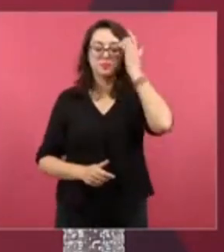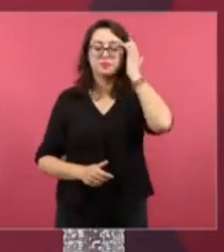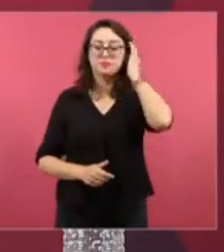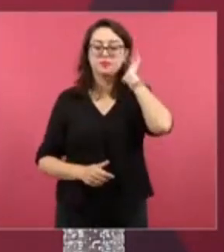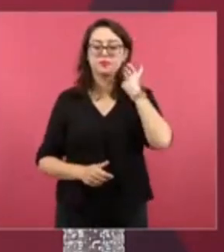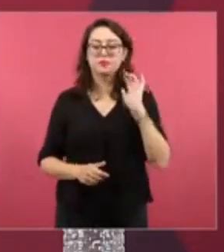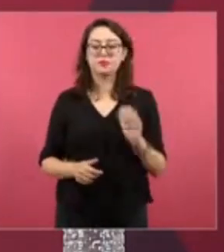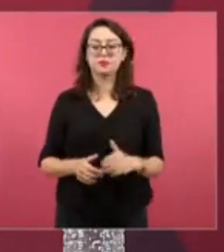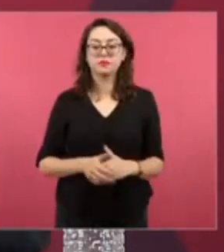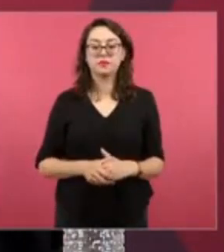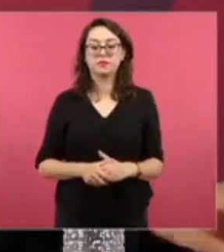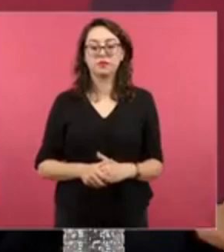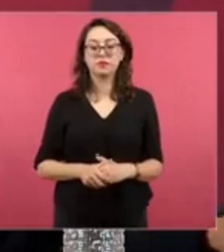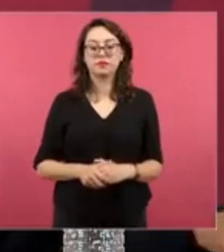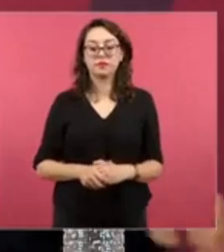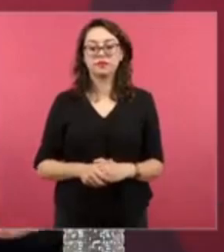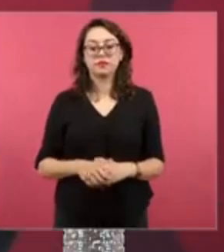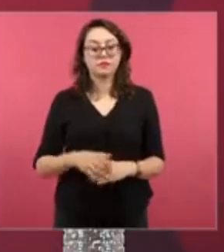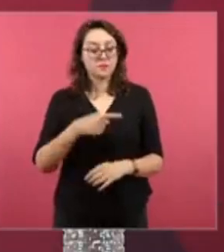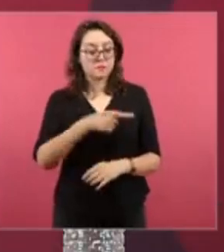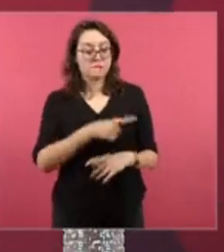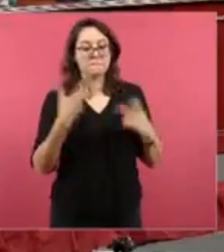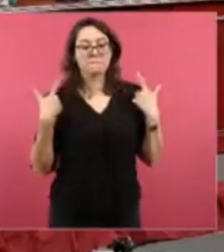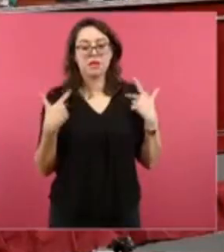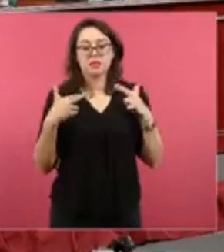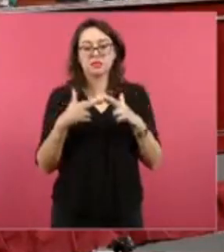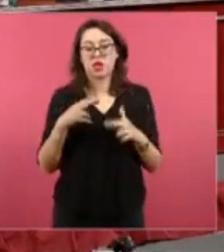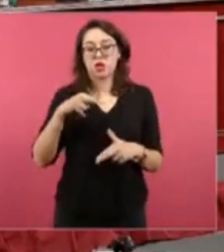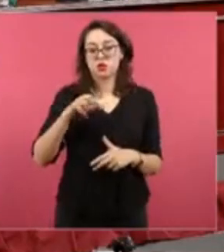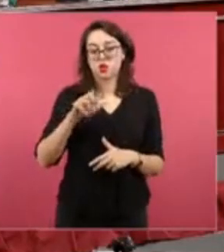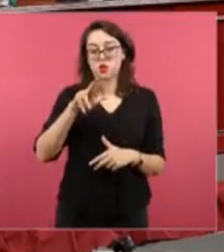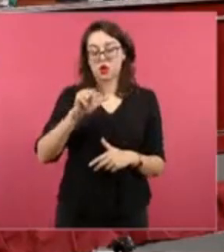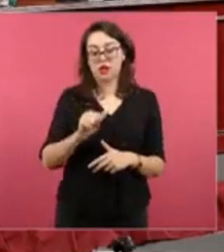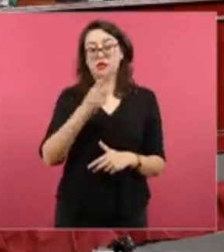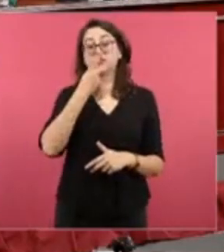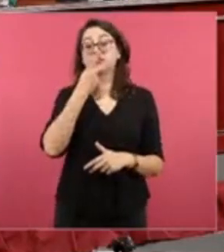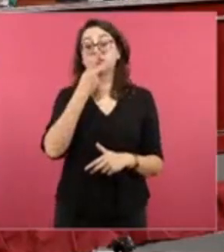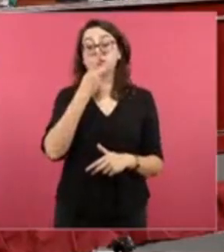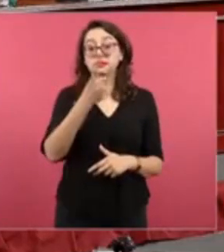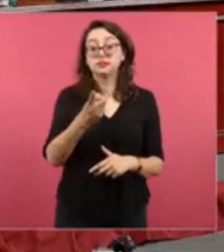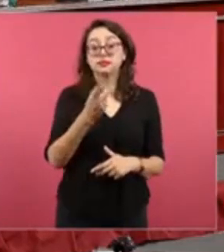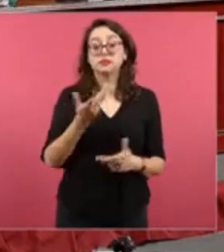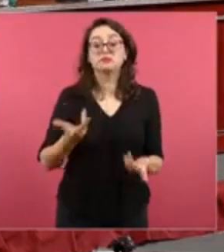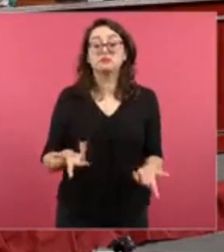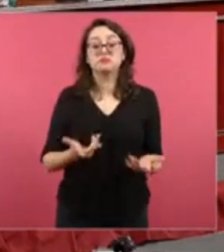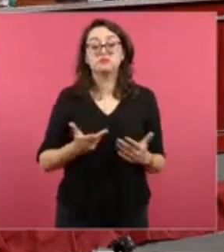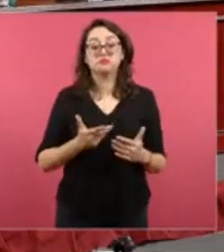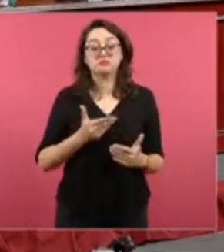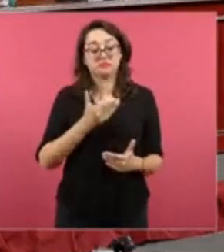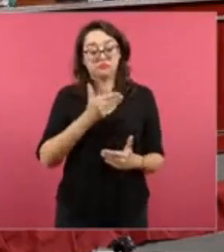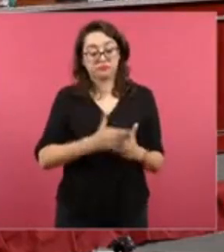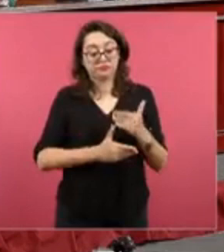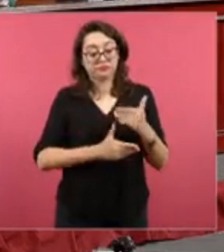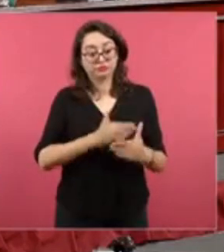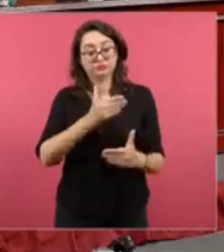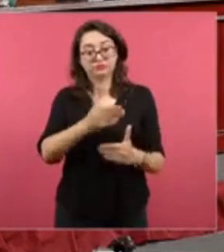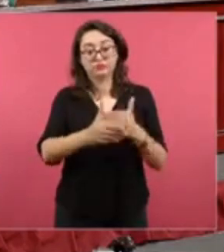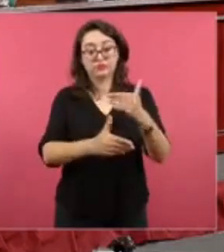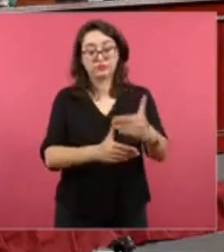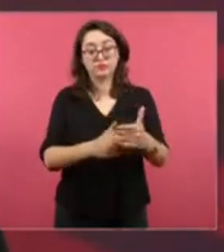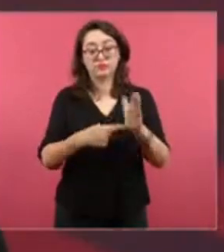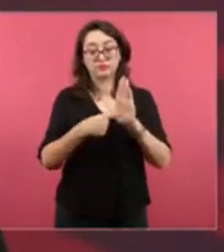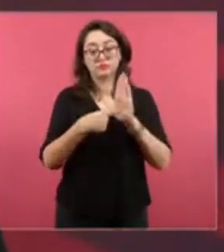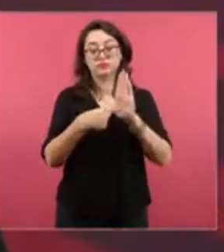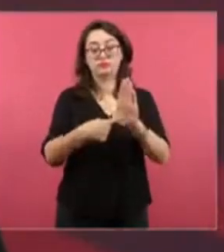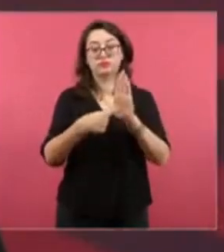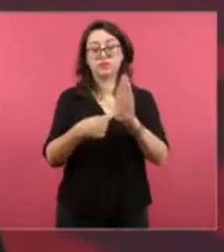Y decía la maestra Nora, dentro del proceso que tenemos nosotros queremos desarrollar a lo largo de